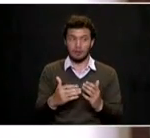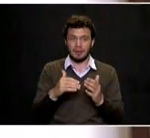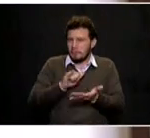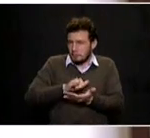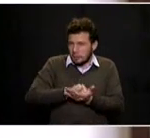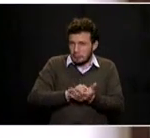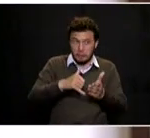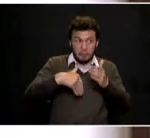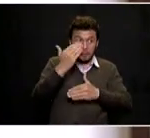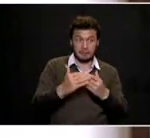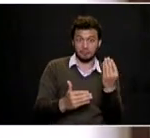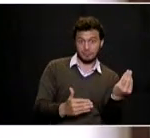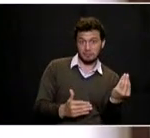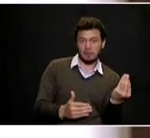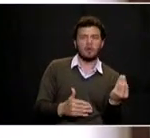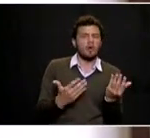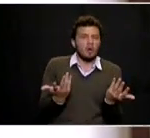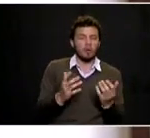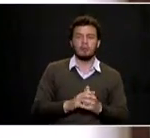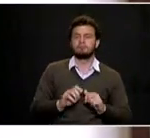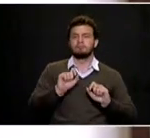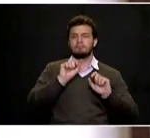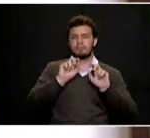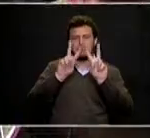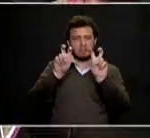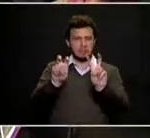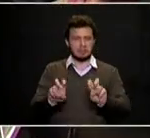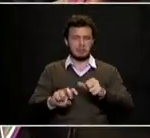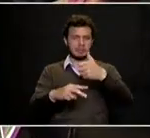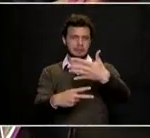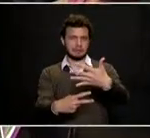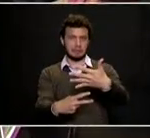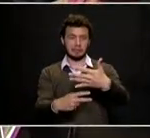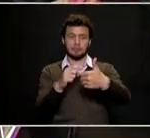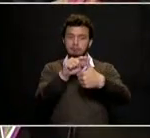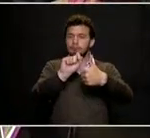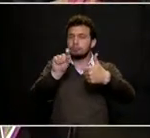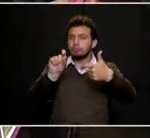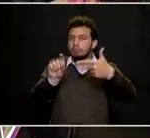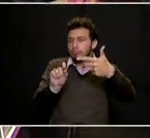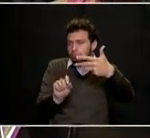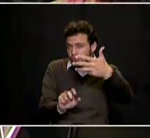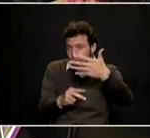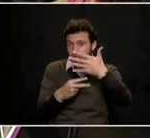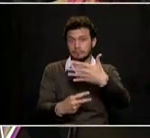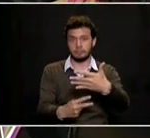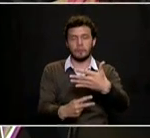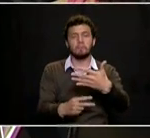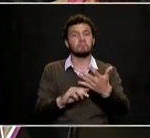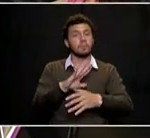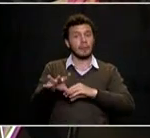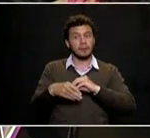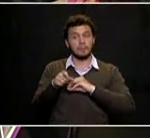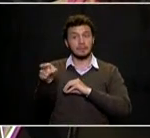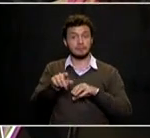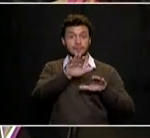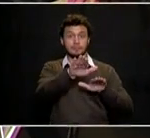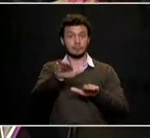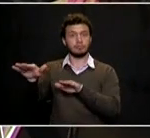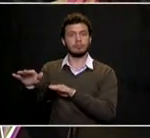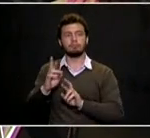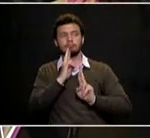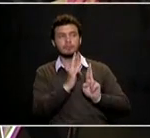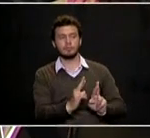tendremos siete bloques temáticos cada uno con una pregunta y cada candidato tiene un minuto para